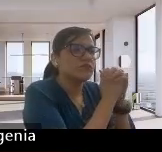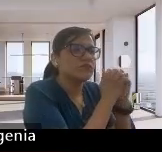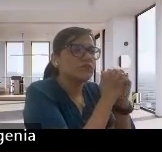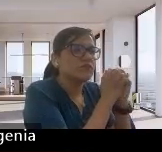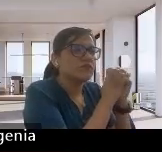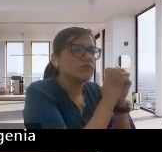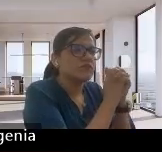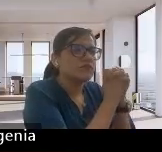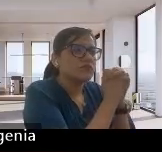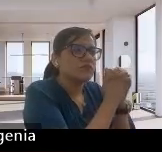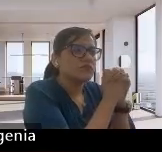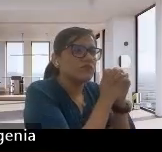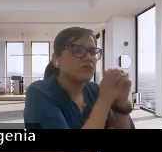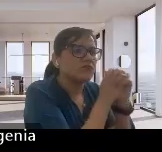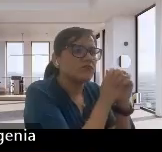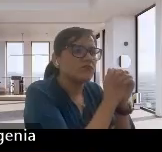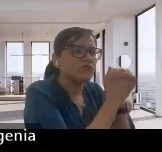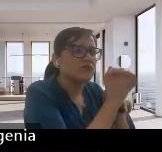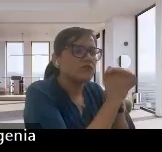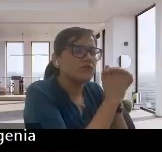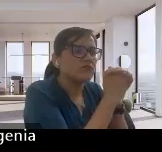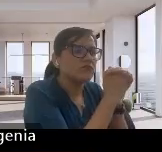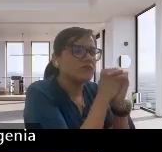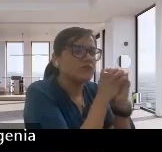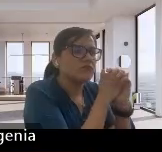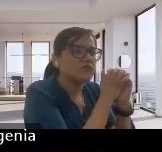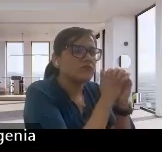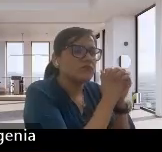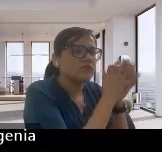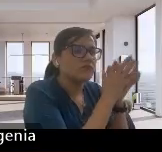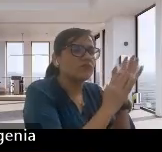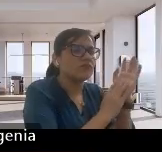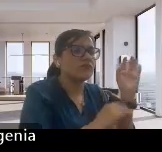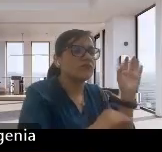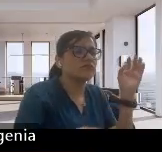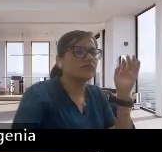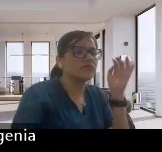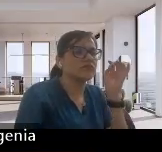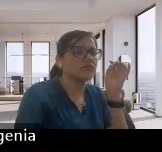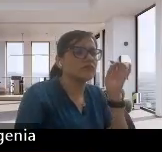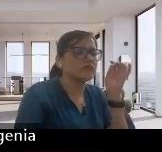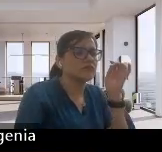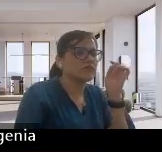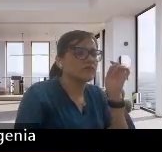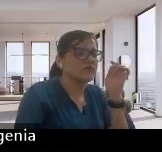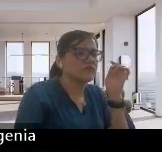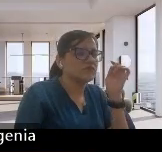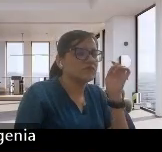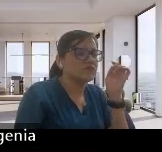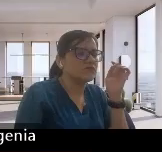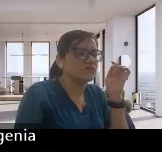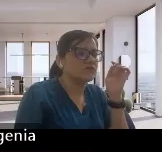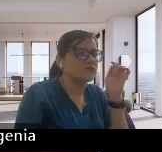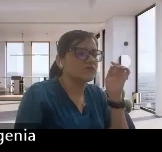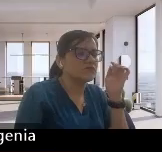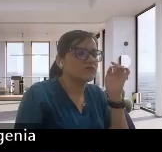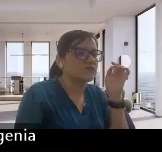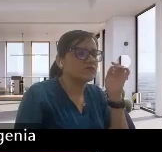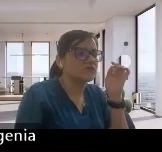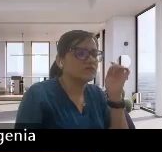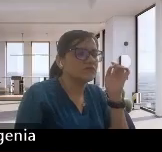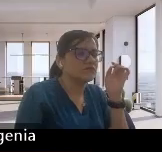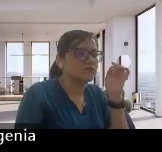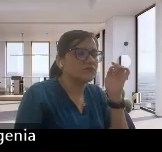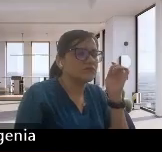esa foto en tu casa sin que nadie te dijera, oye, qué mal, ¿no? Esto está fatal, pero no podías llorar, no podías renegar de